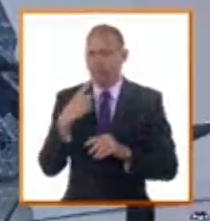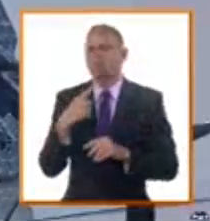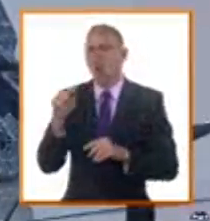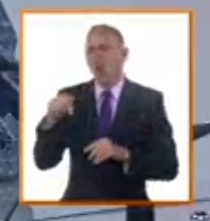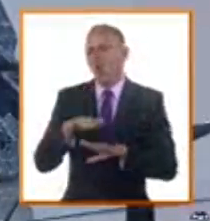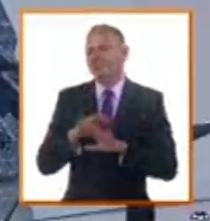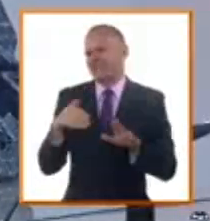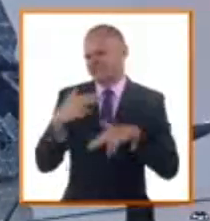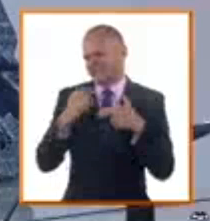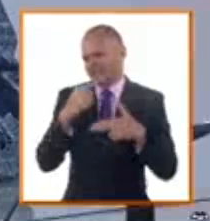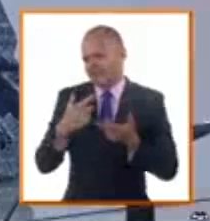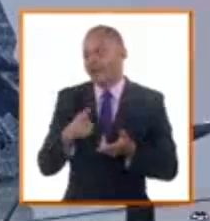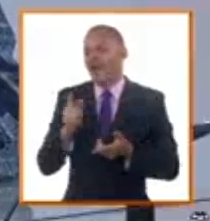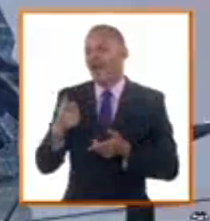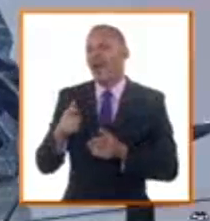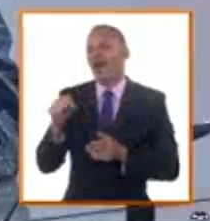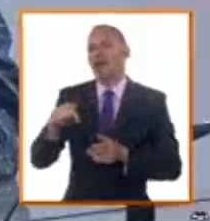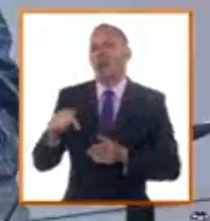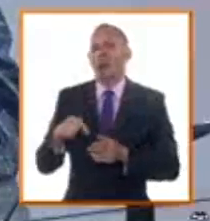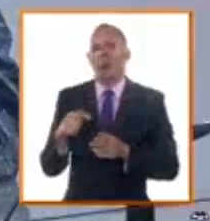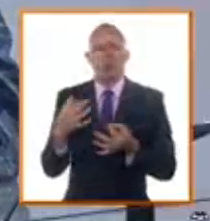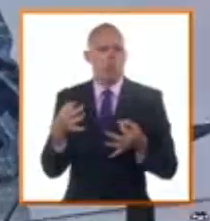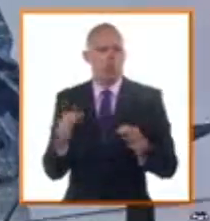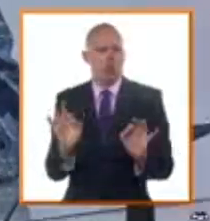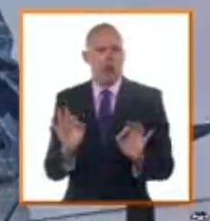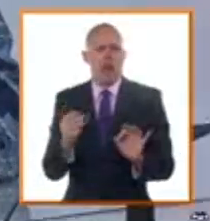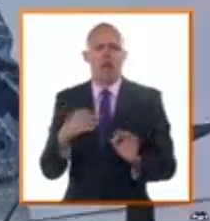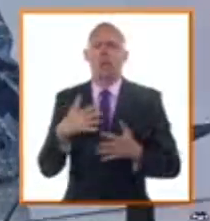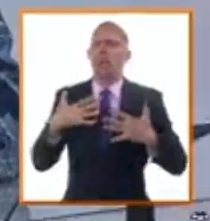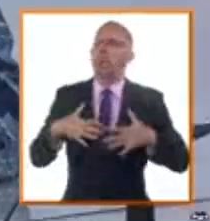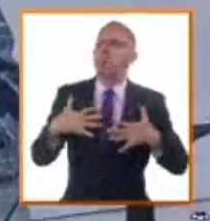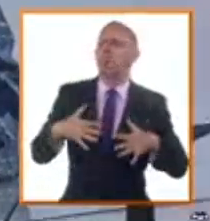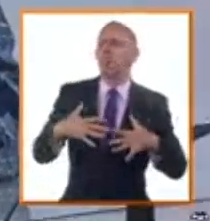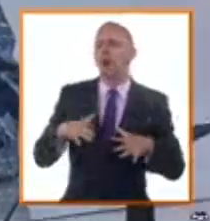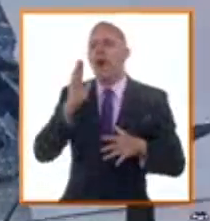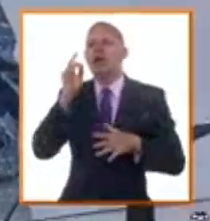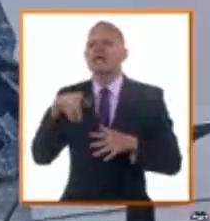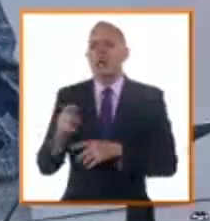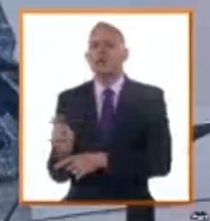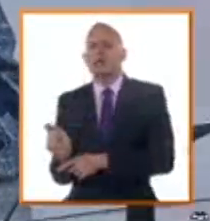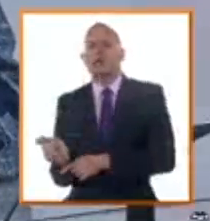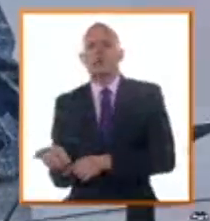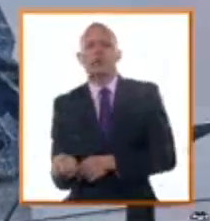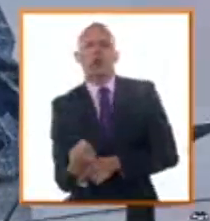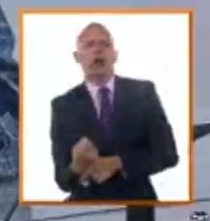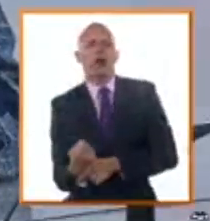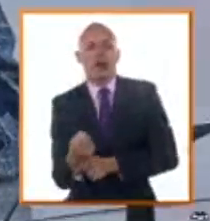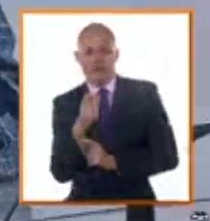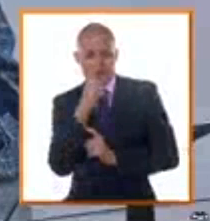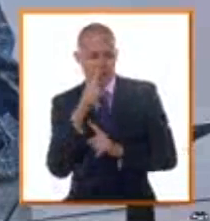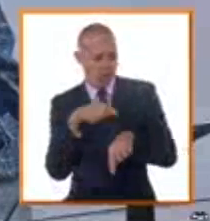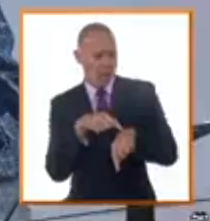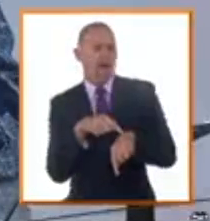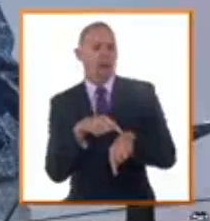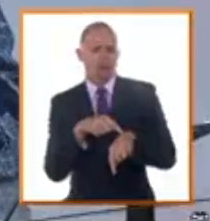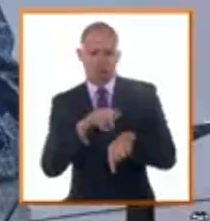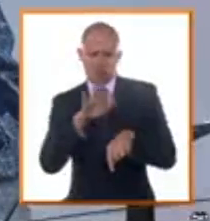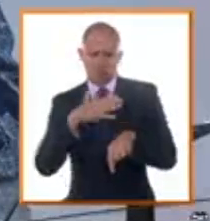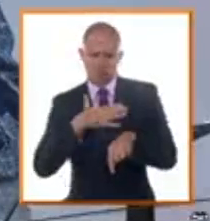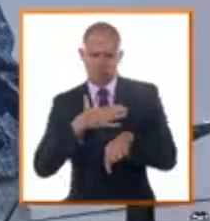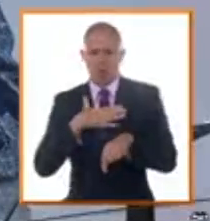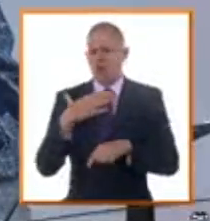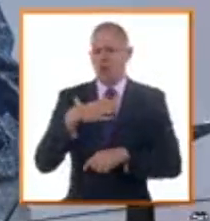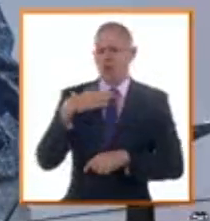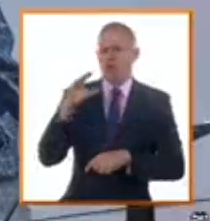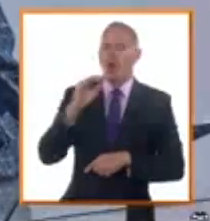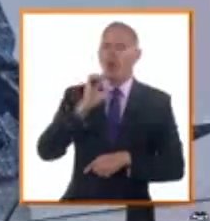New Jersey, y partió en jet privado hacia Newark, hacia el Aeropuerto Internacional de Miami, poco después del mediodía. Aterrizó en Miami en torno a las